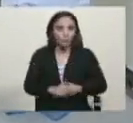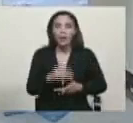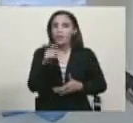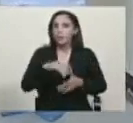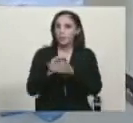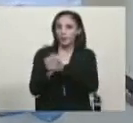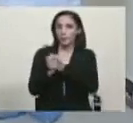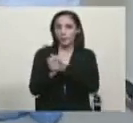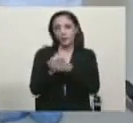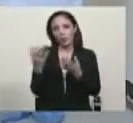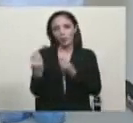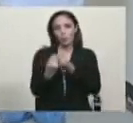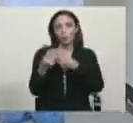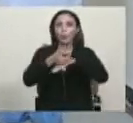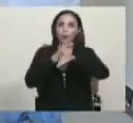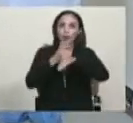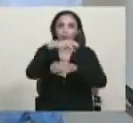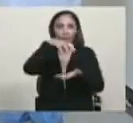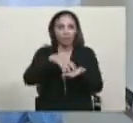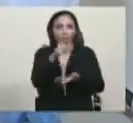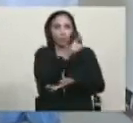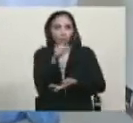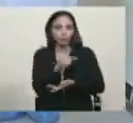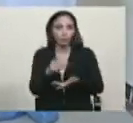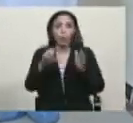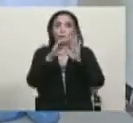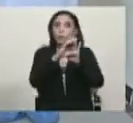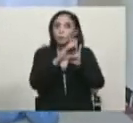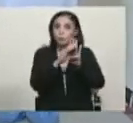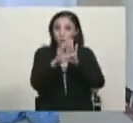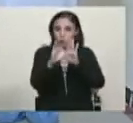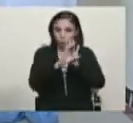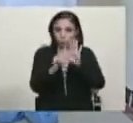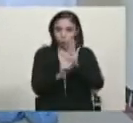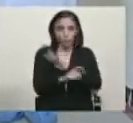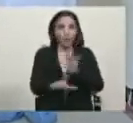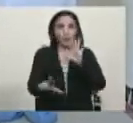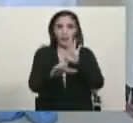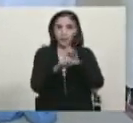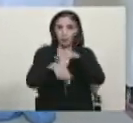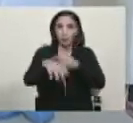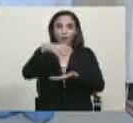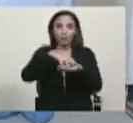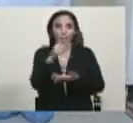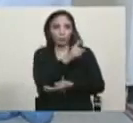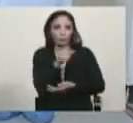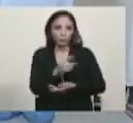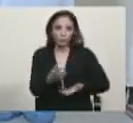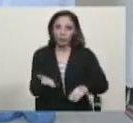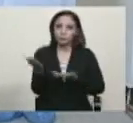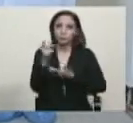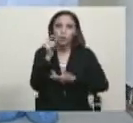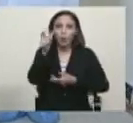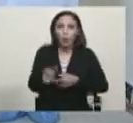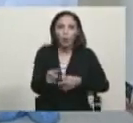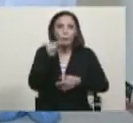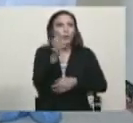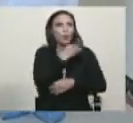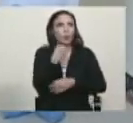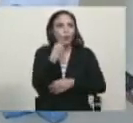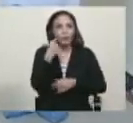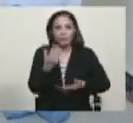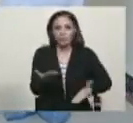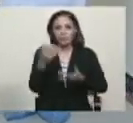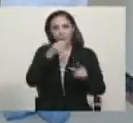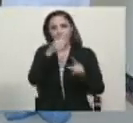compañero gobernador constitucional y legítimo del estado Zulia, Omar Prieto, este joven muchacho que ha dado